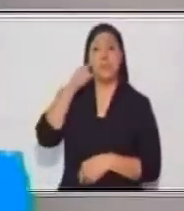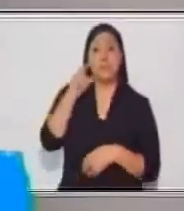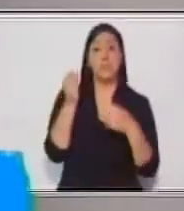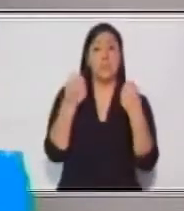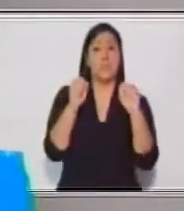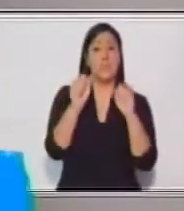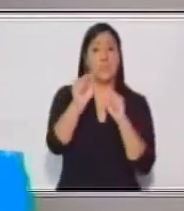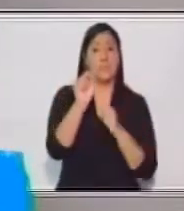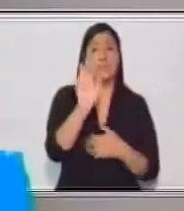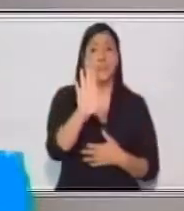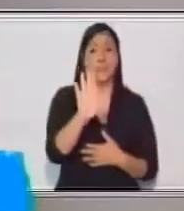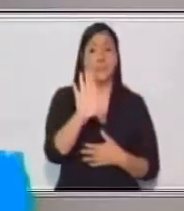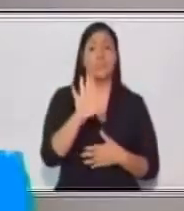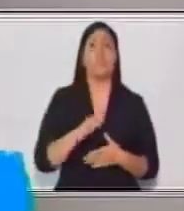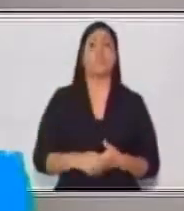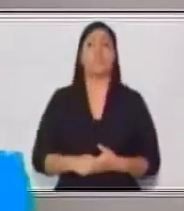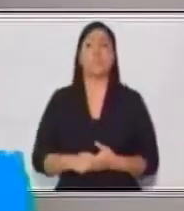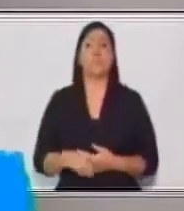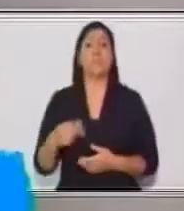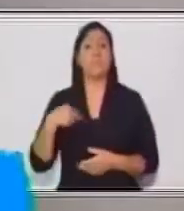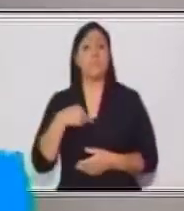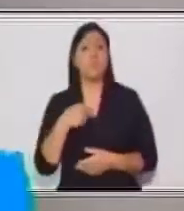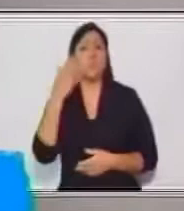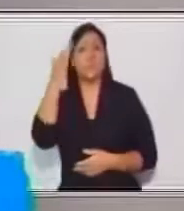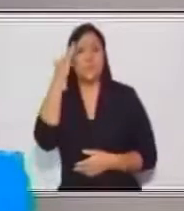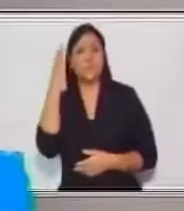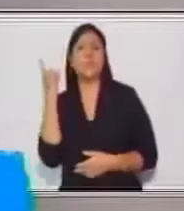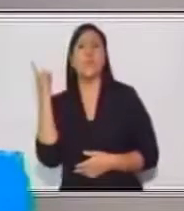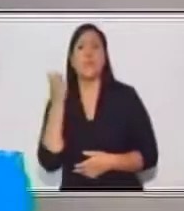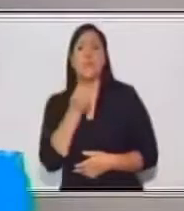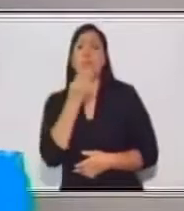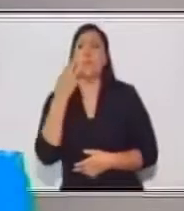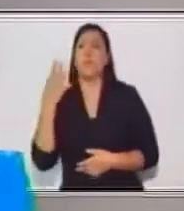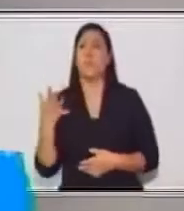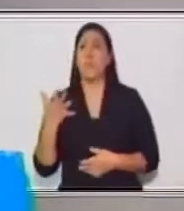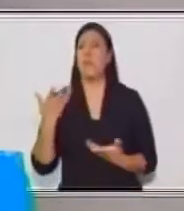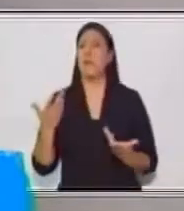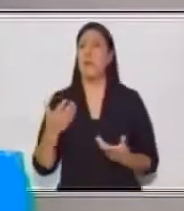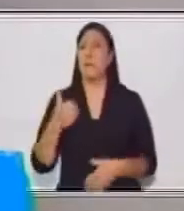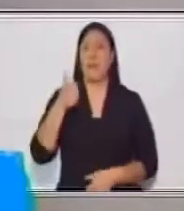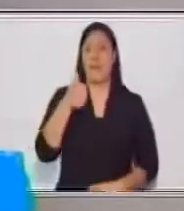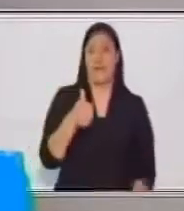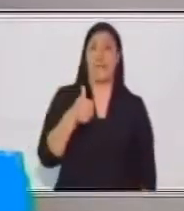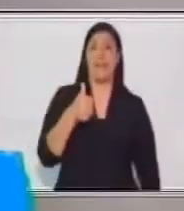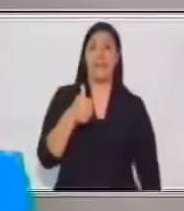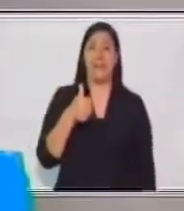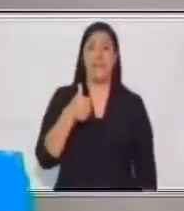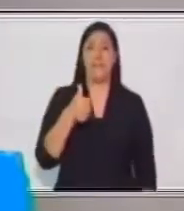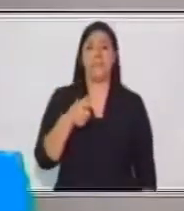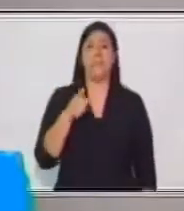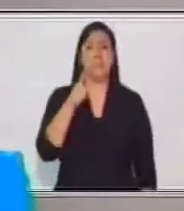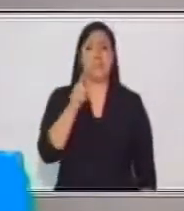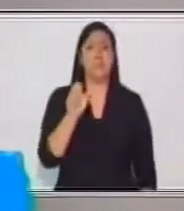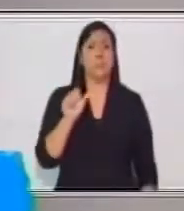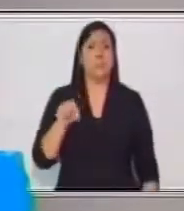inversa y vamos a encontrar el valor de la constante A. Puedes